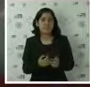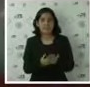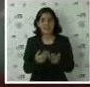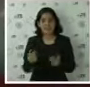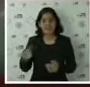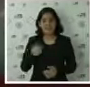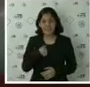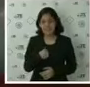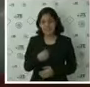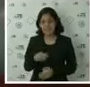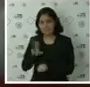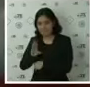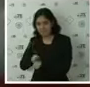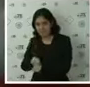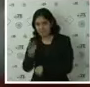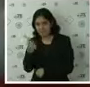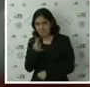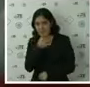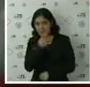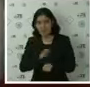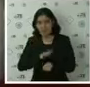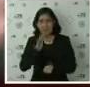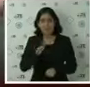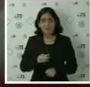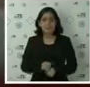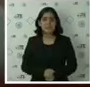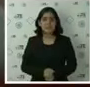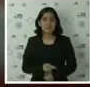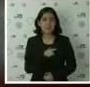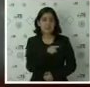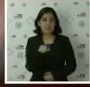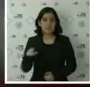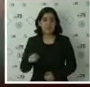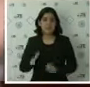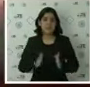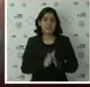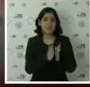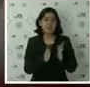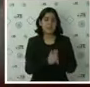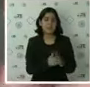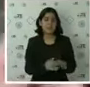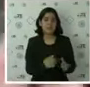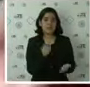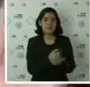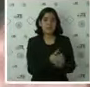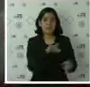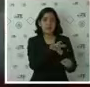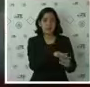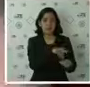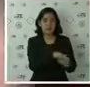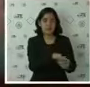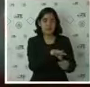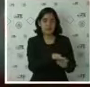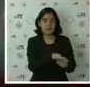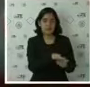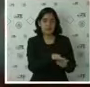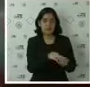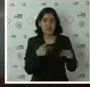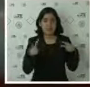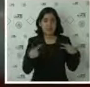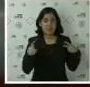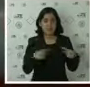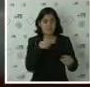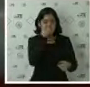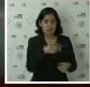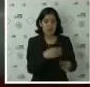Su participación que tiene que ver con, no solamente con votar. Ustedes no son ciudadanos solo con votar. Son ciudadanas y